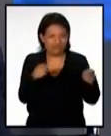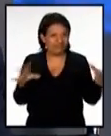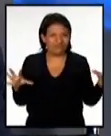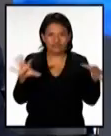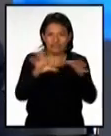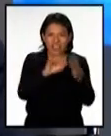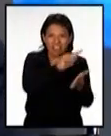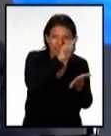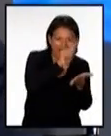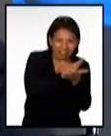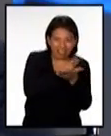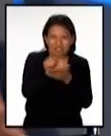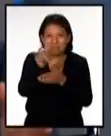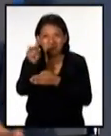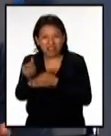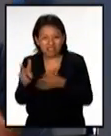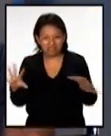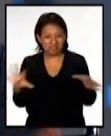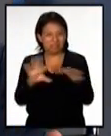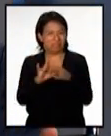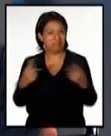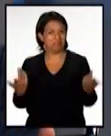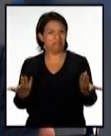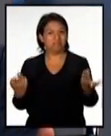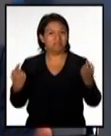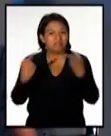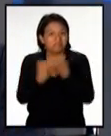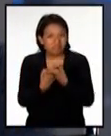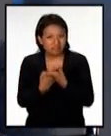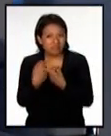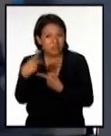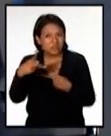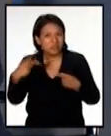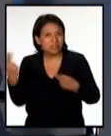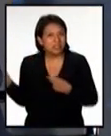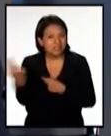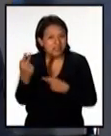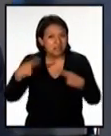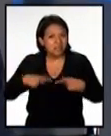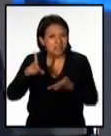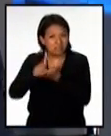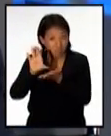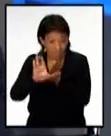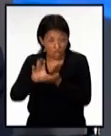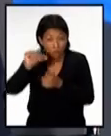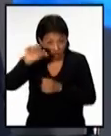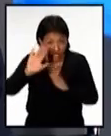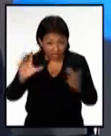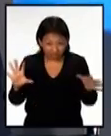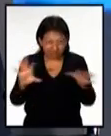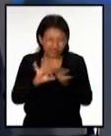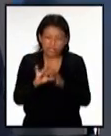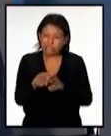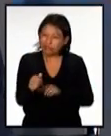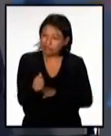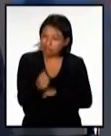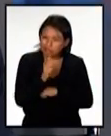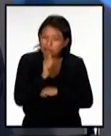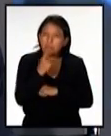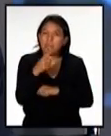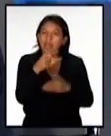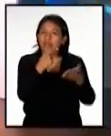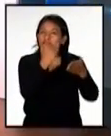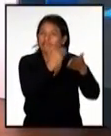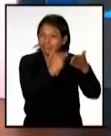realidad jurídica con la situación, con la necesidad de las personas con discapacidad. Todavía no corresponde, pero ahora tenemos mucho mejores